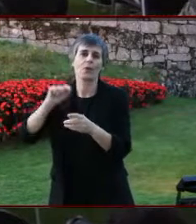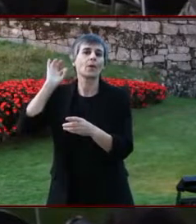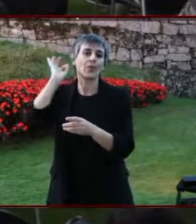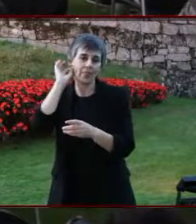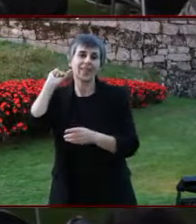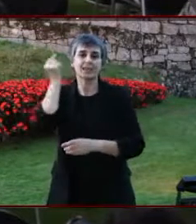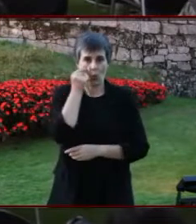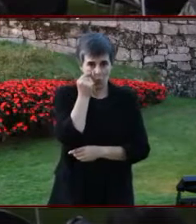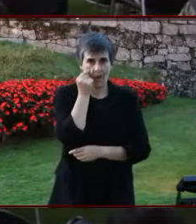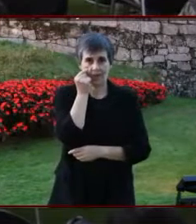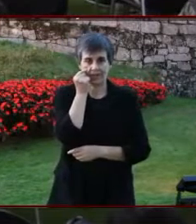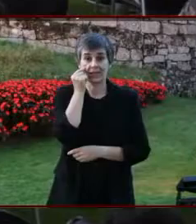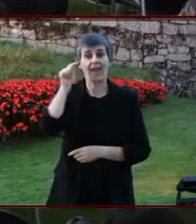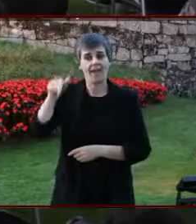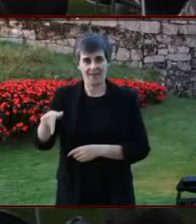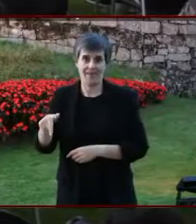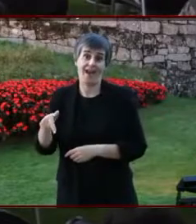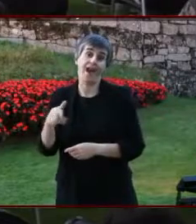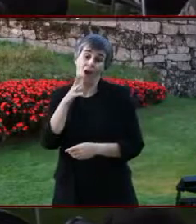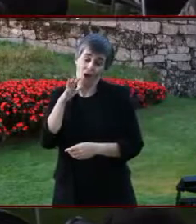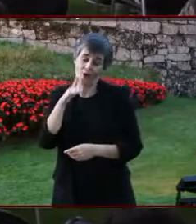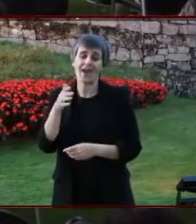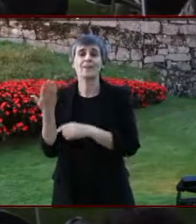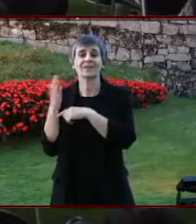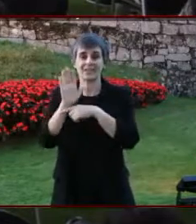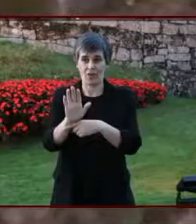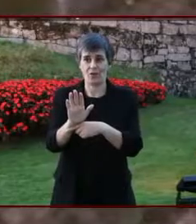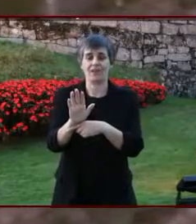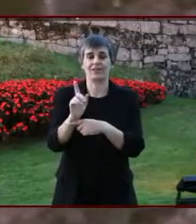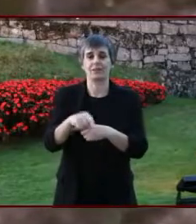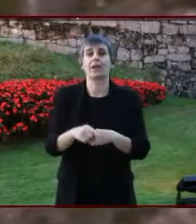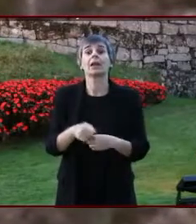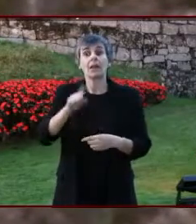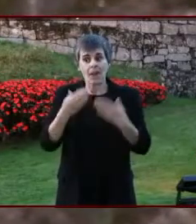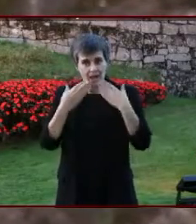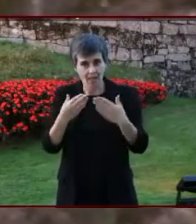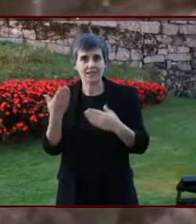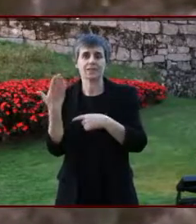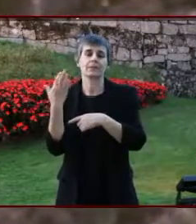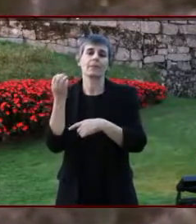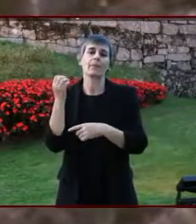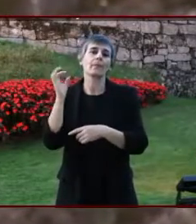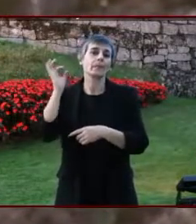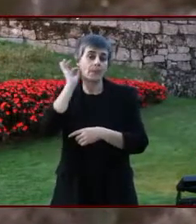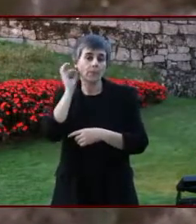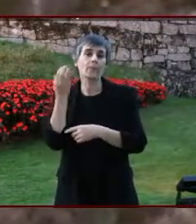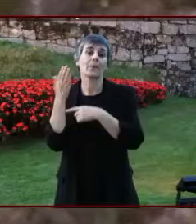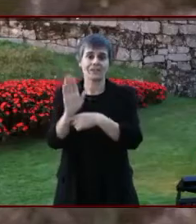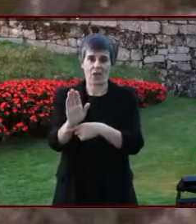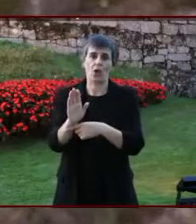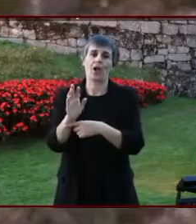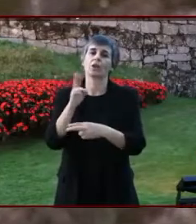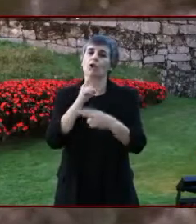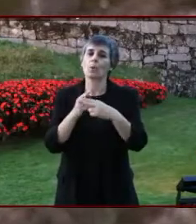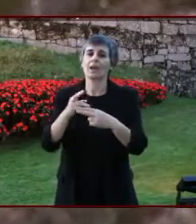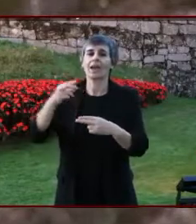a condutora da nosa gala. Natalia Rial, máis coñecida profesionalmente como Natalie Phil, que